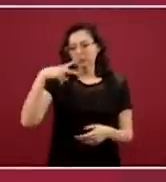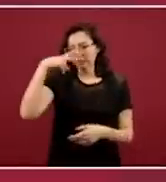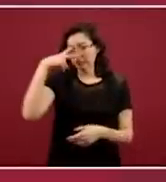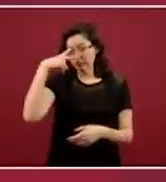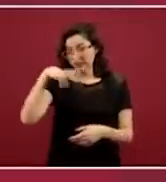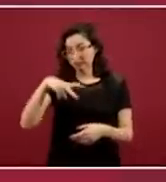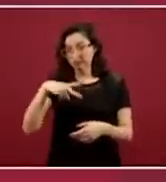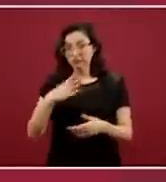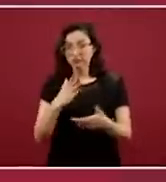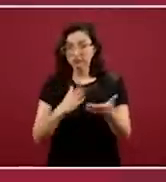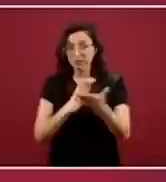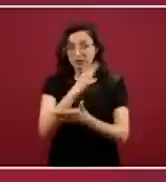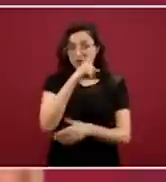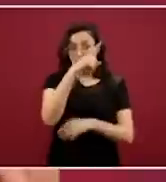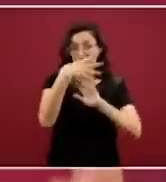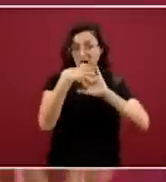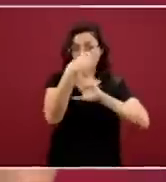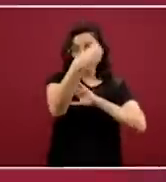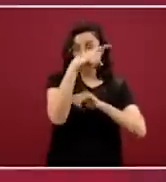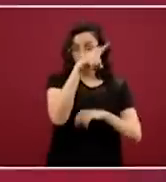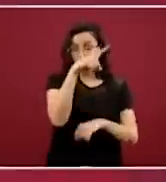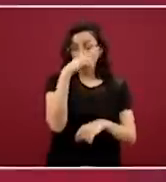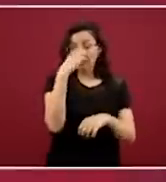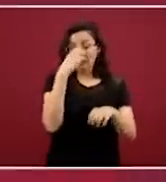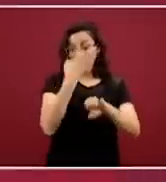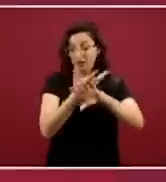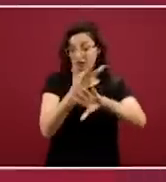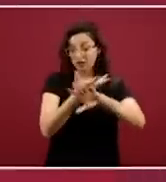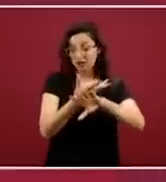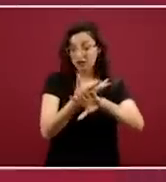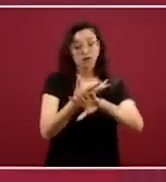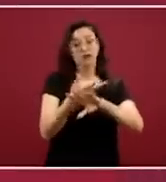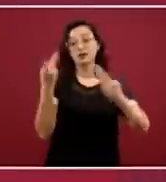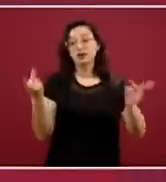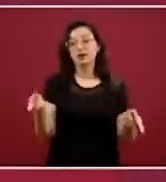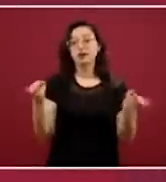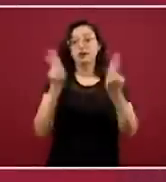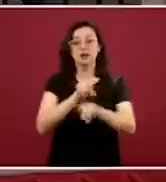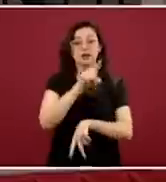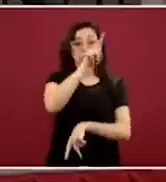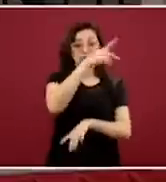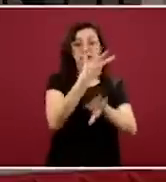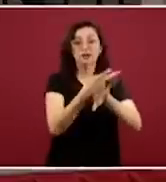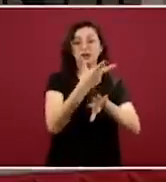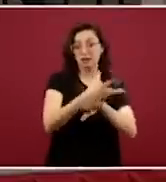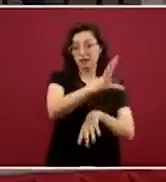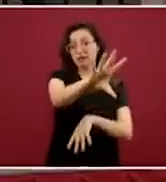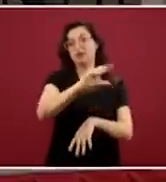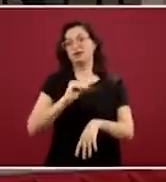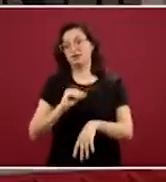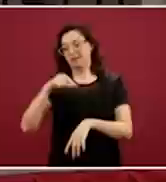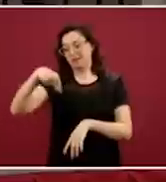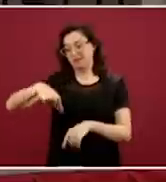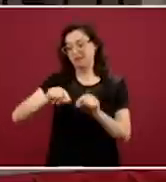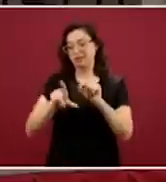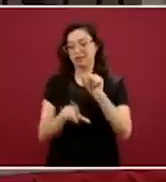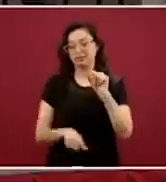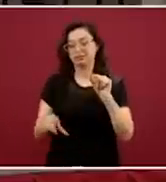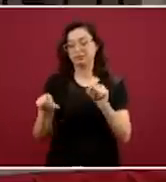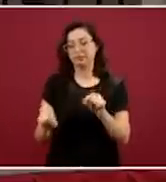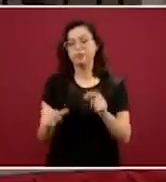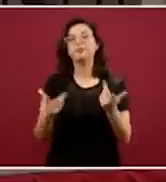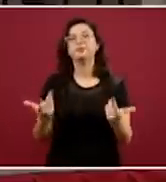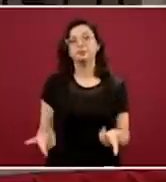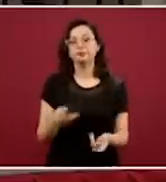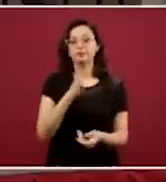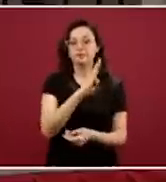llevarle el virus a Estados Unidos, podría ser que Estados Unidos se lo traiga a México. Y en el caso específico de Baja California, en la zona